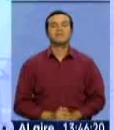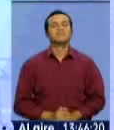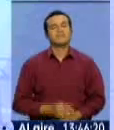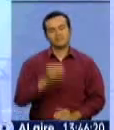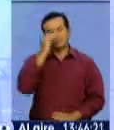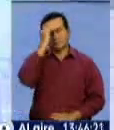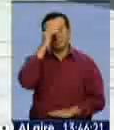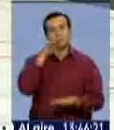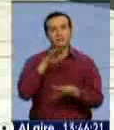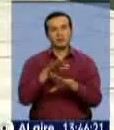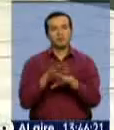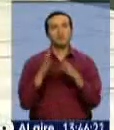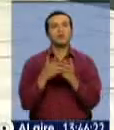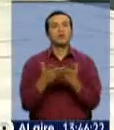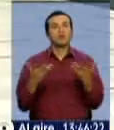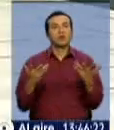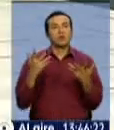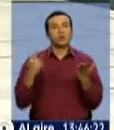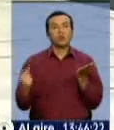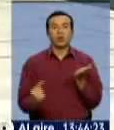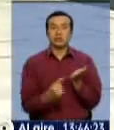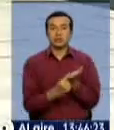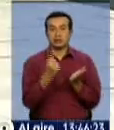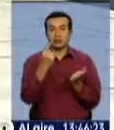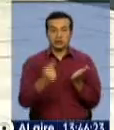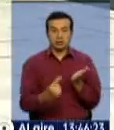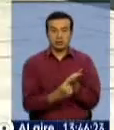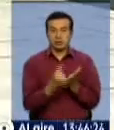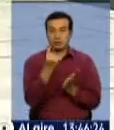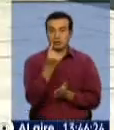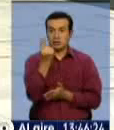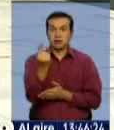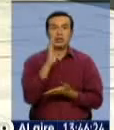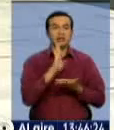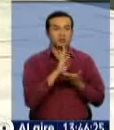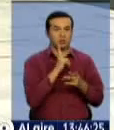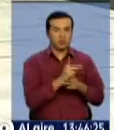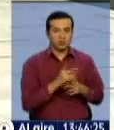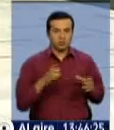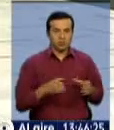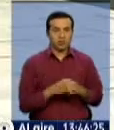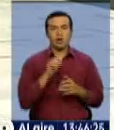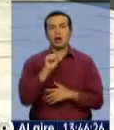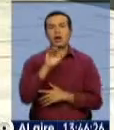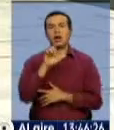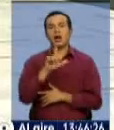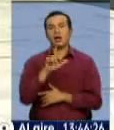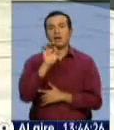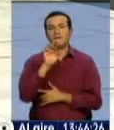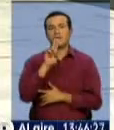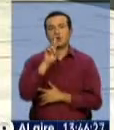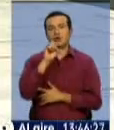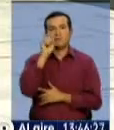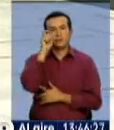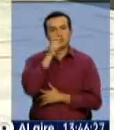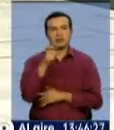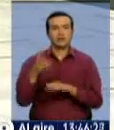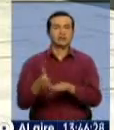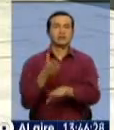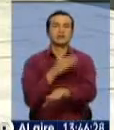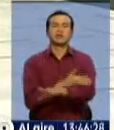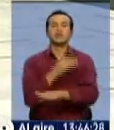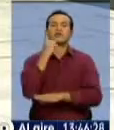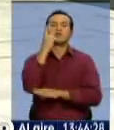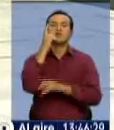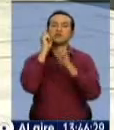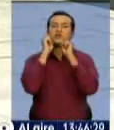Buenas tardes. Se trata de una memoria USB entregada por el testigo protegido Alfredo A. a la Fiscalía el pasado 11